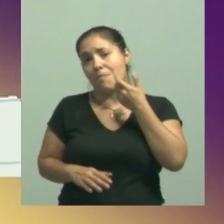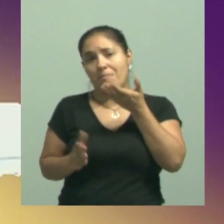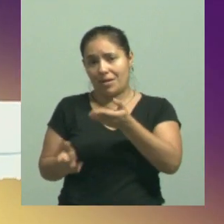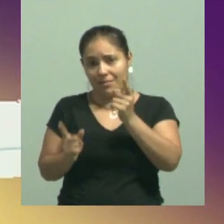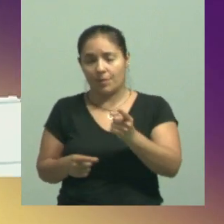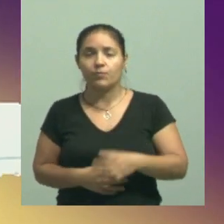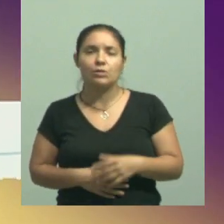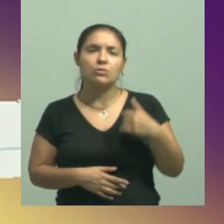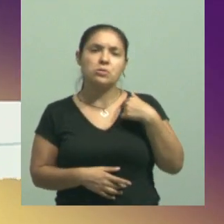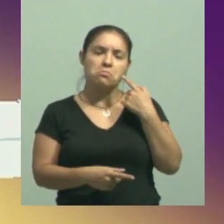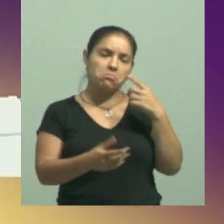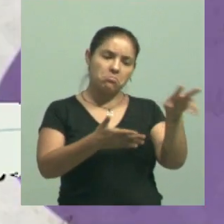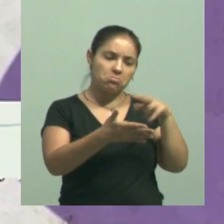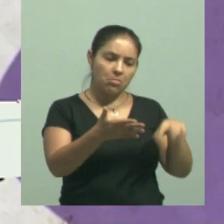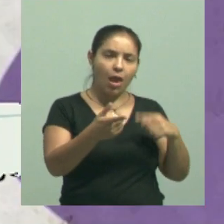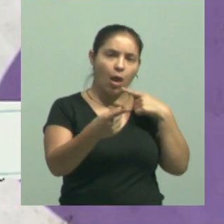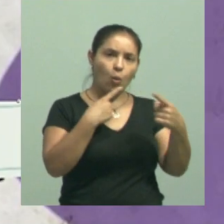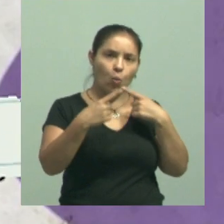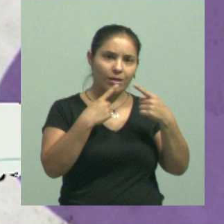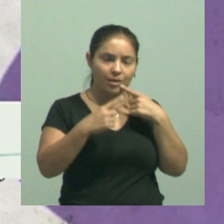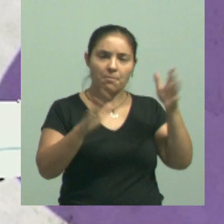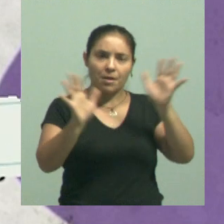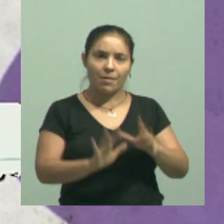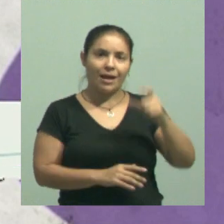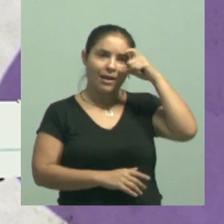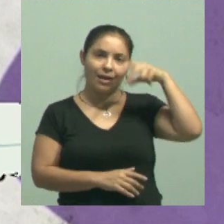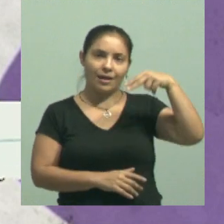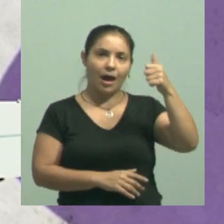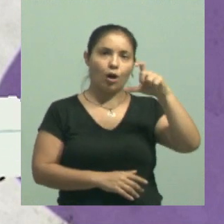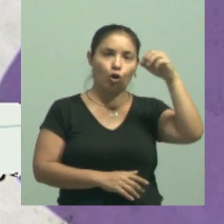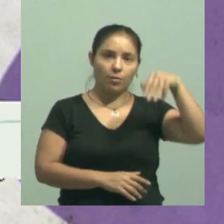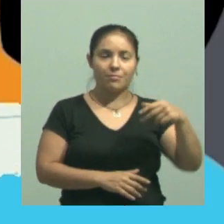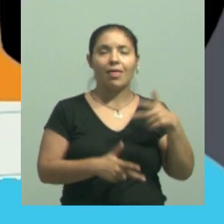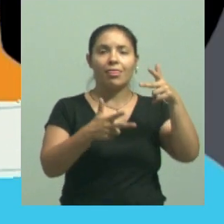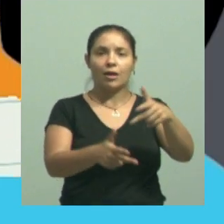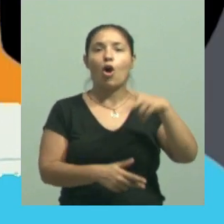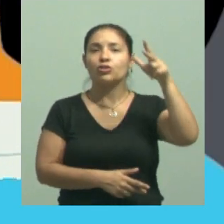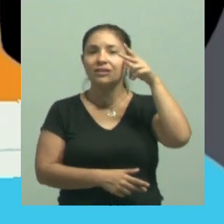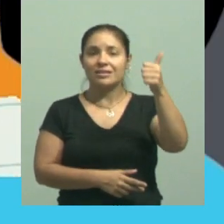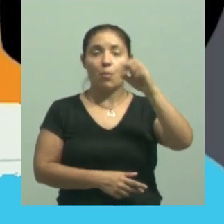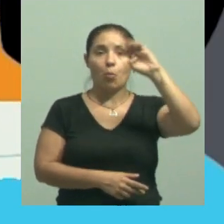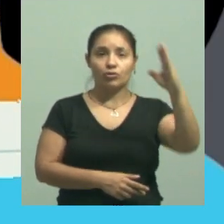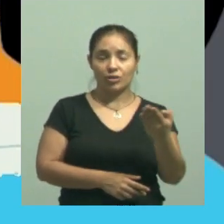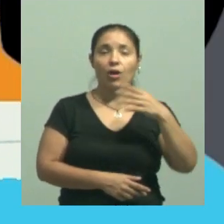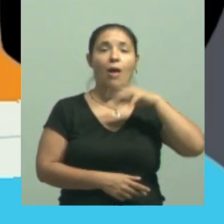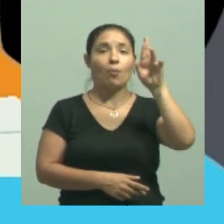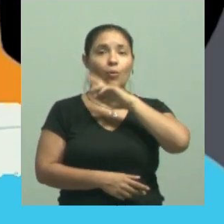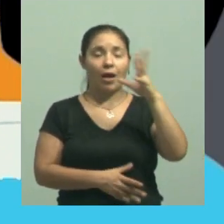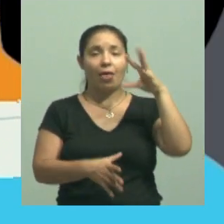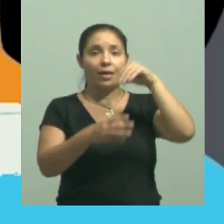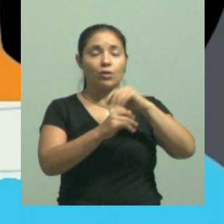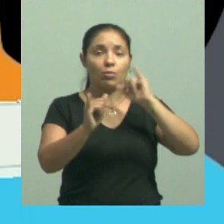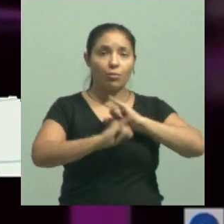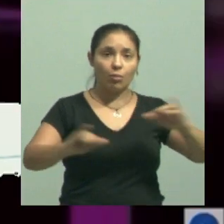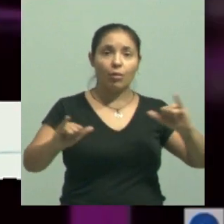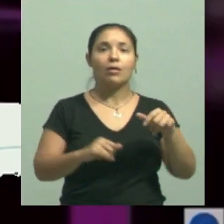encuesta muy interesante que hizo en su momento el ENACOM, que decía que el 86% de las mujeres en los medios de comunicación sufrió alguna vez